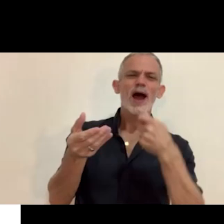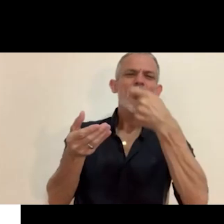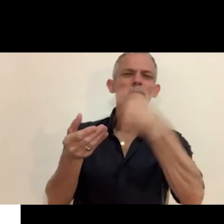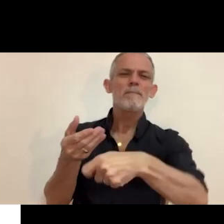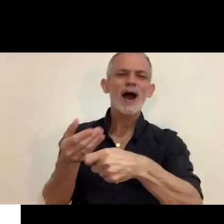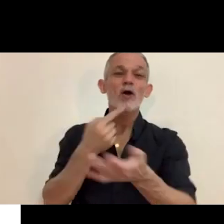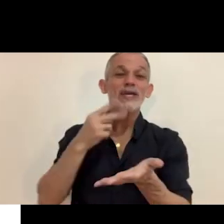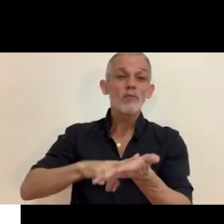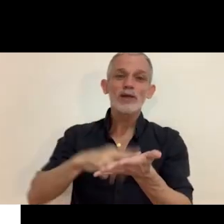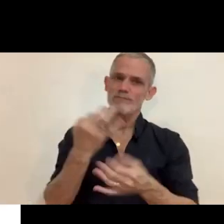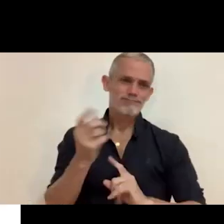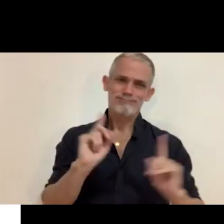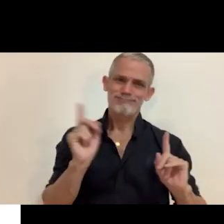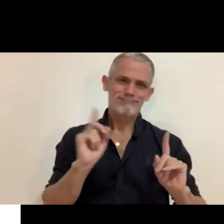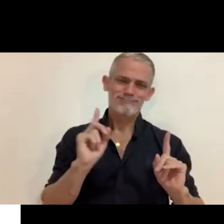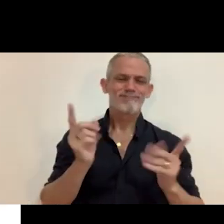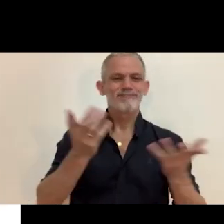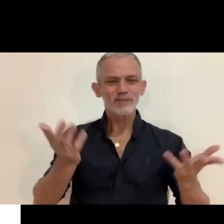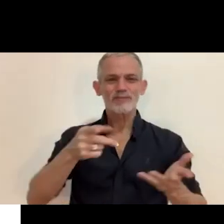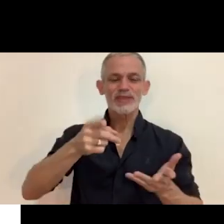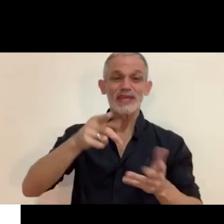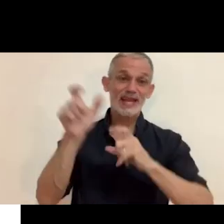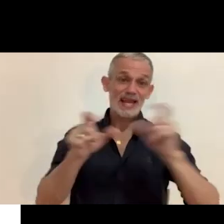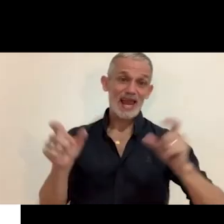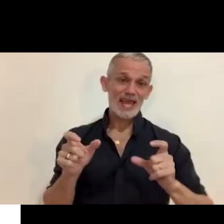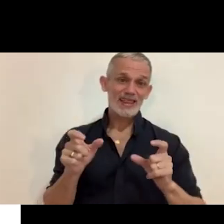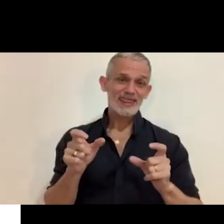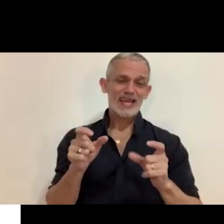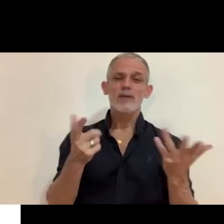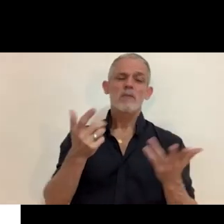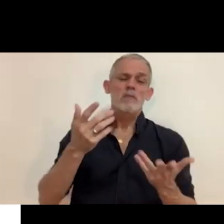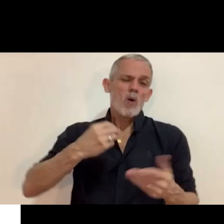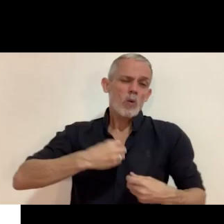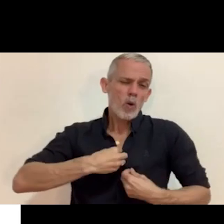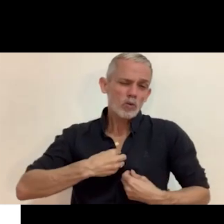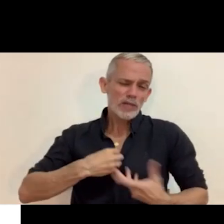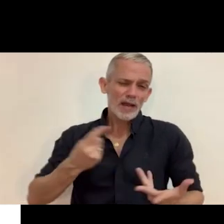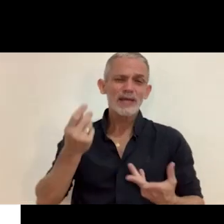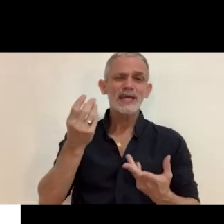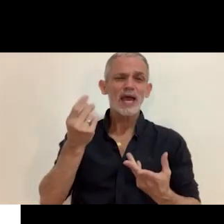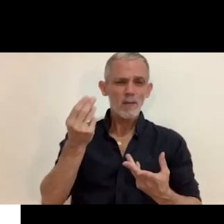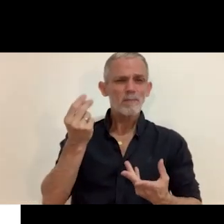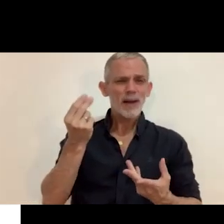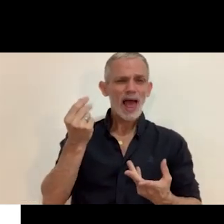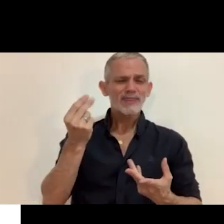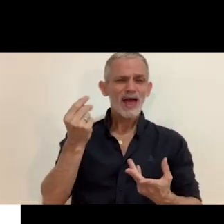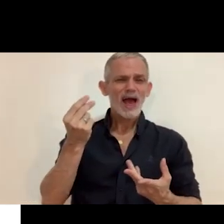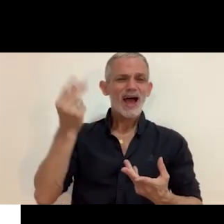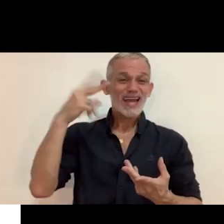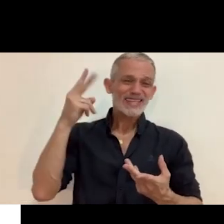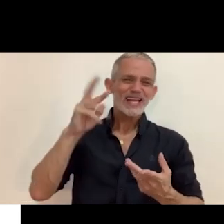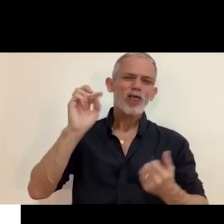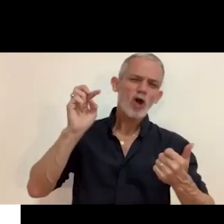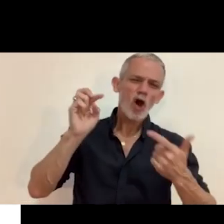impuesto especial, y quienes exterioricen voluntariamente sus tenencias de moneda extranjera o